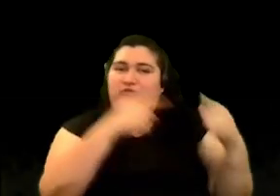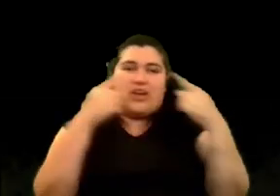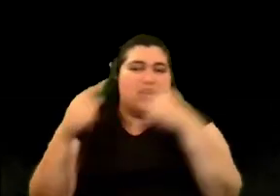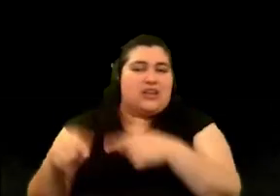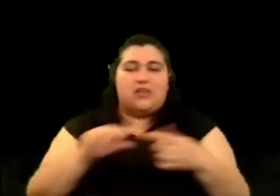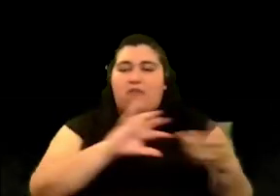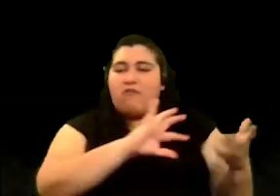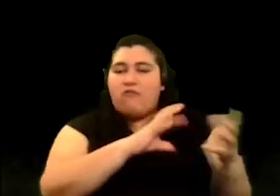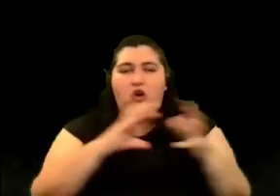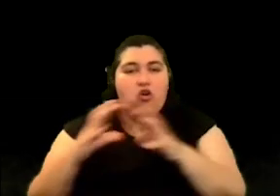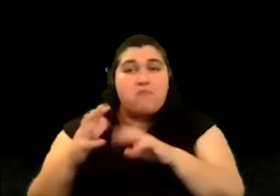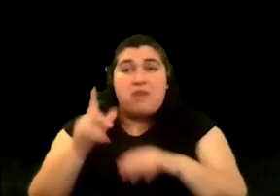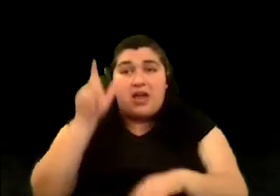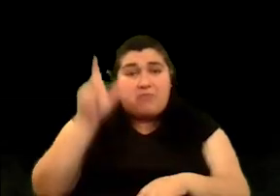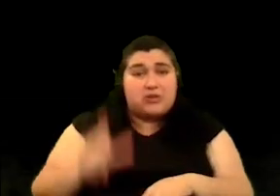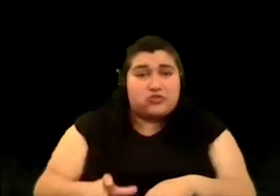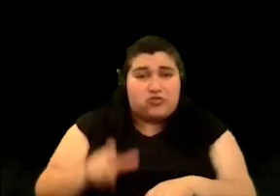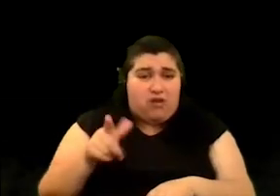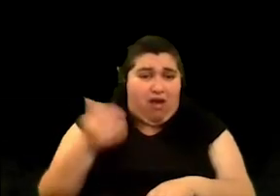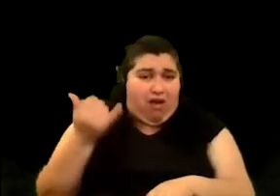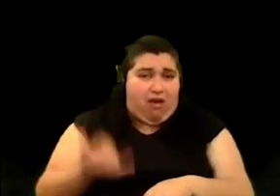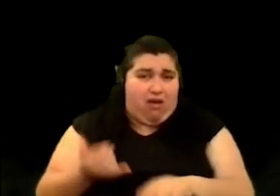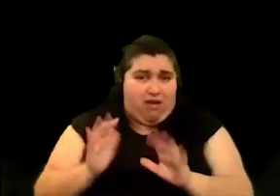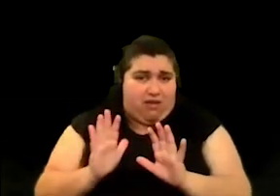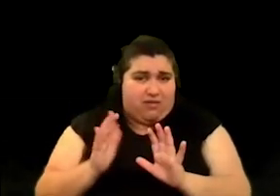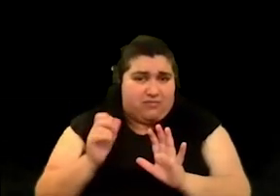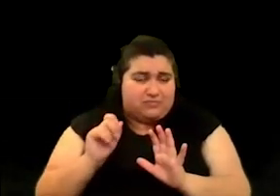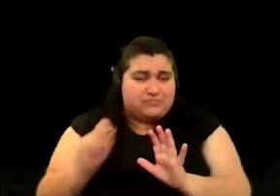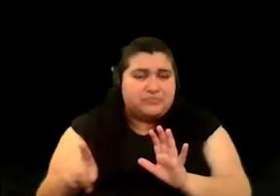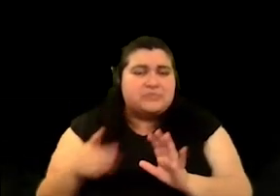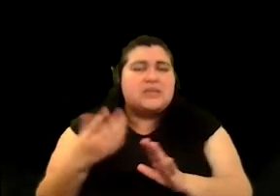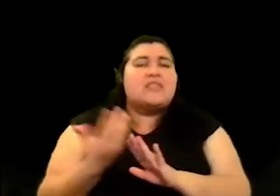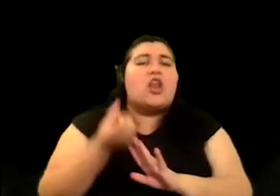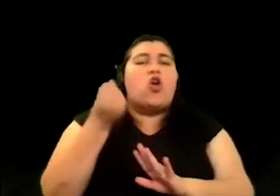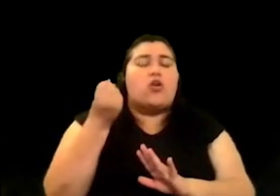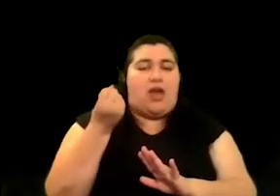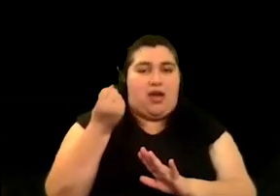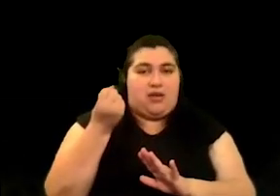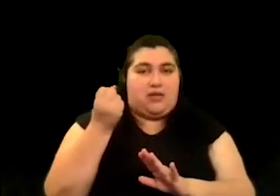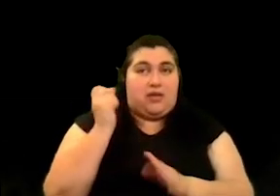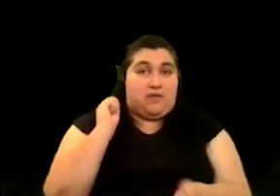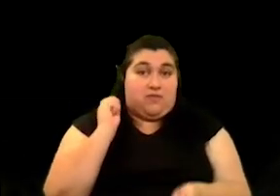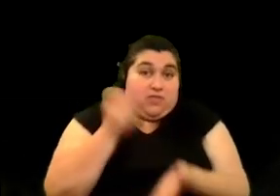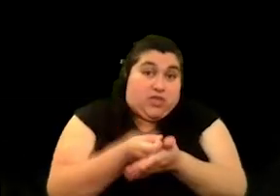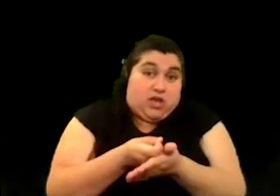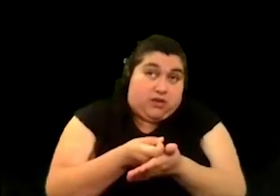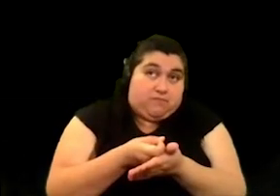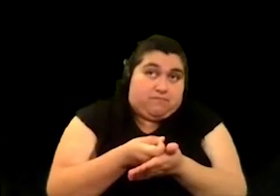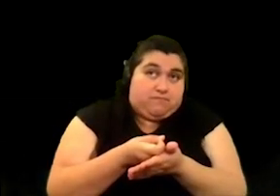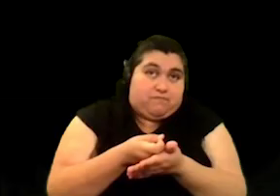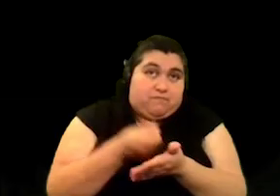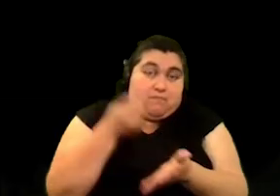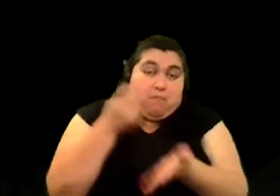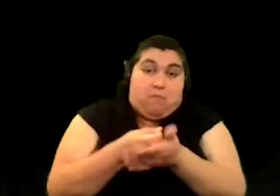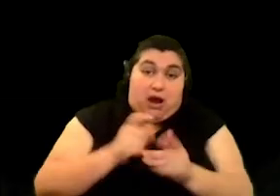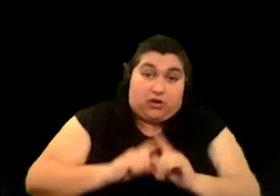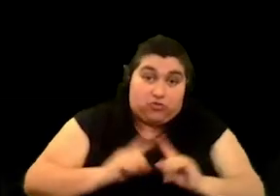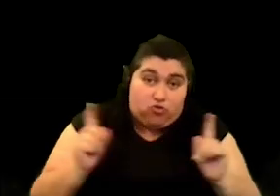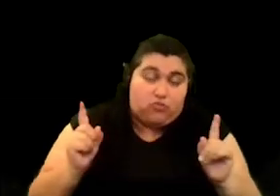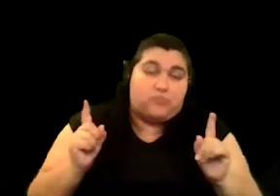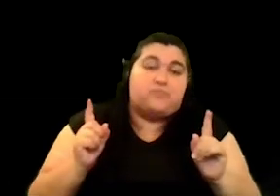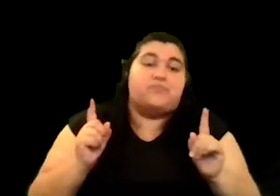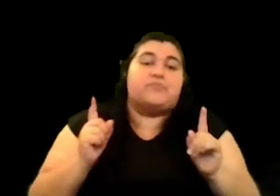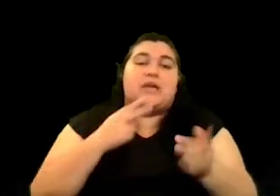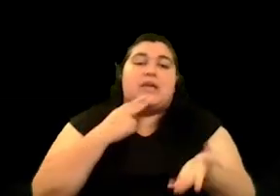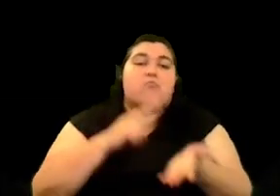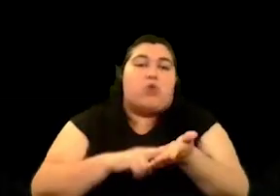que tiene el contribuyente de lograr el impago ilegítimo de impuestos